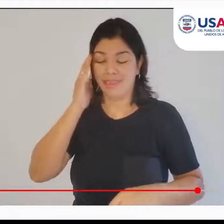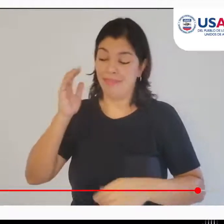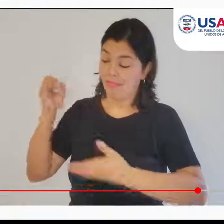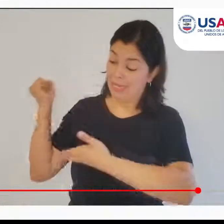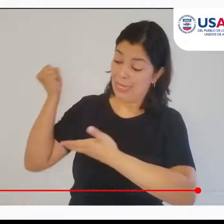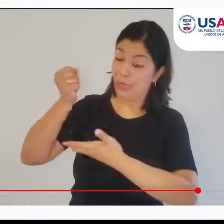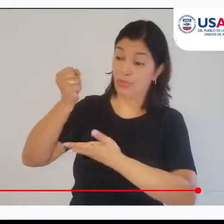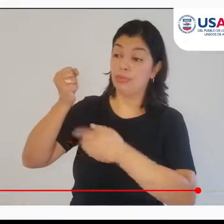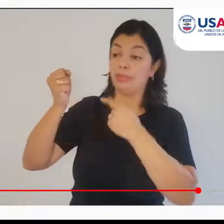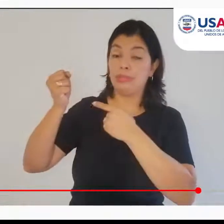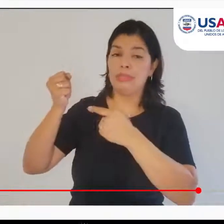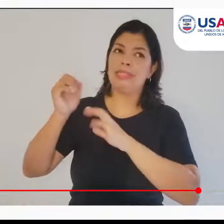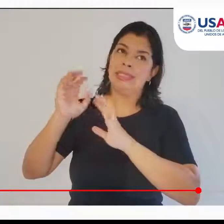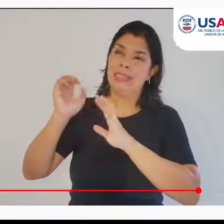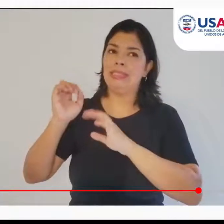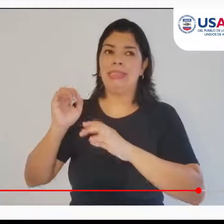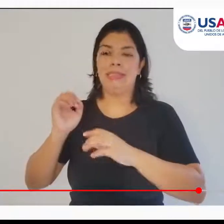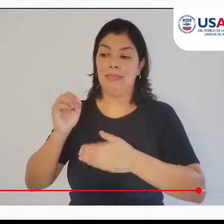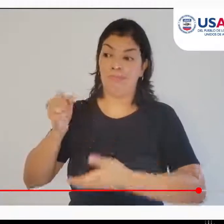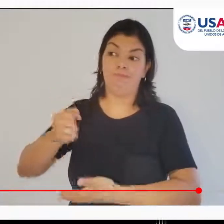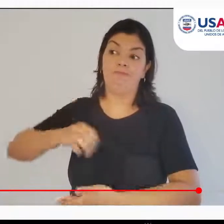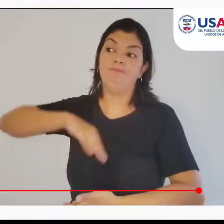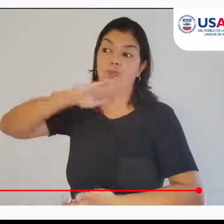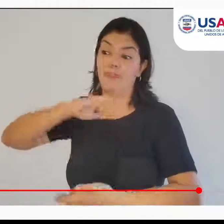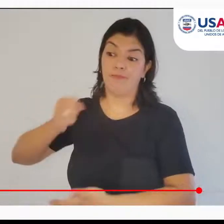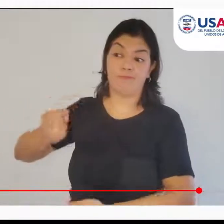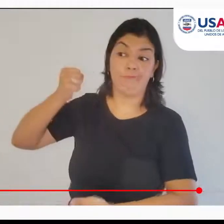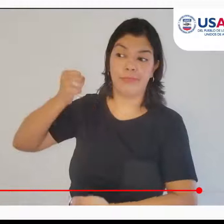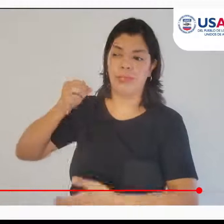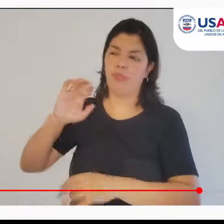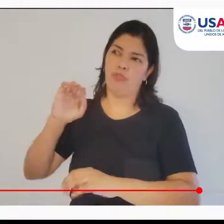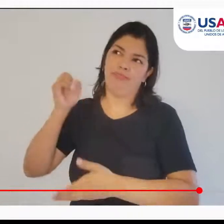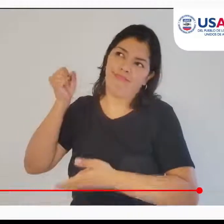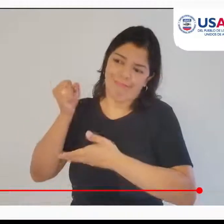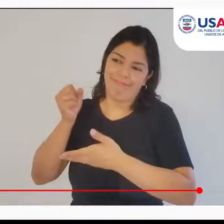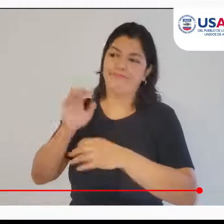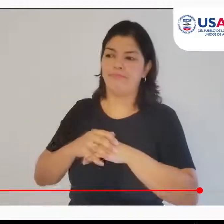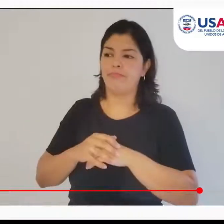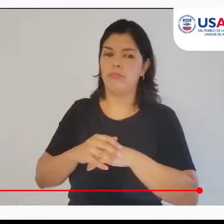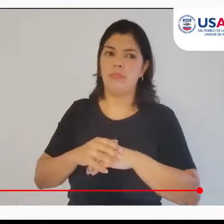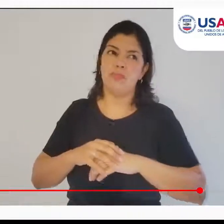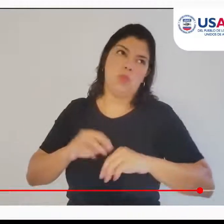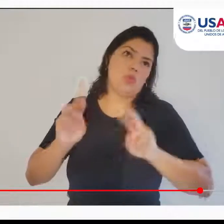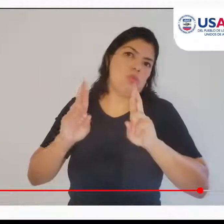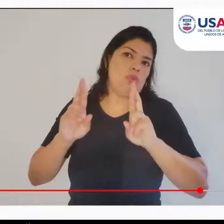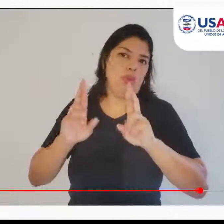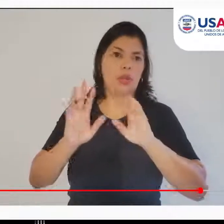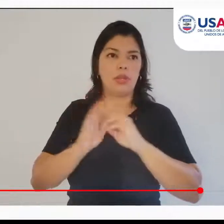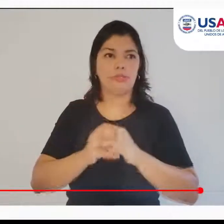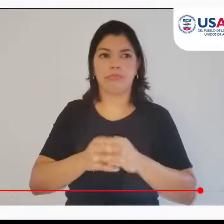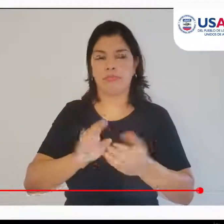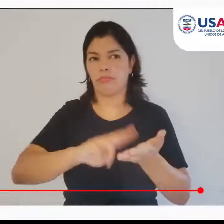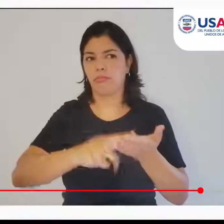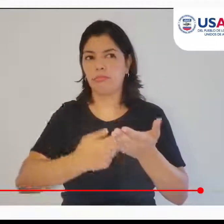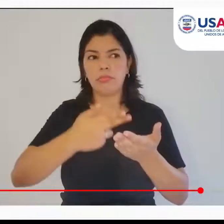de recursos es un poco limitante, pues yo quisiera y fuera fantástico que podamos contar con muchos